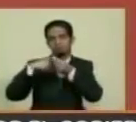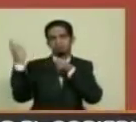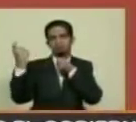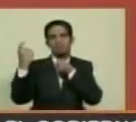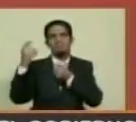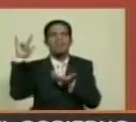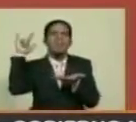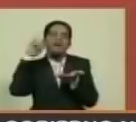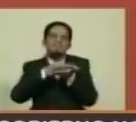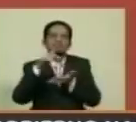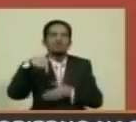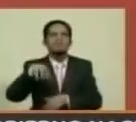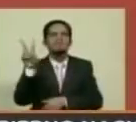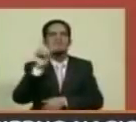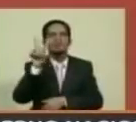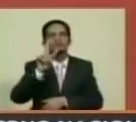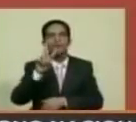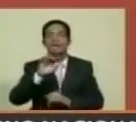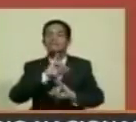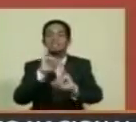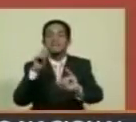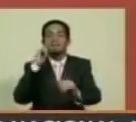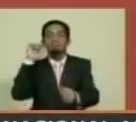venezolana, fue capturado